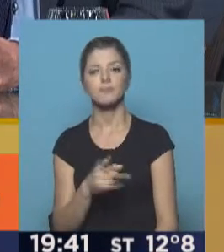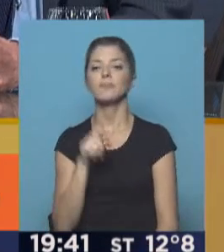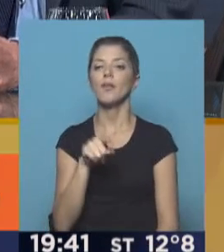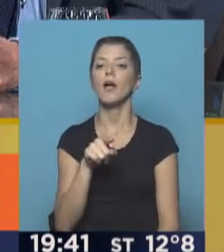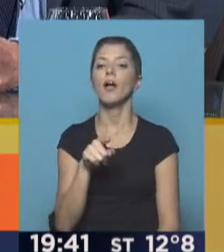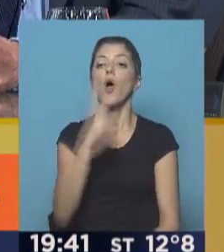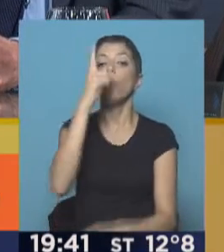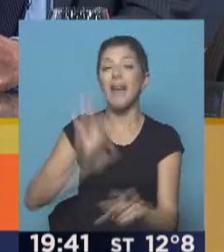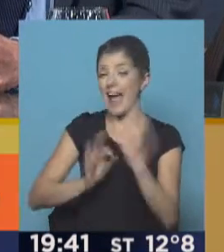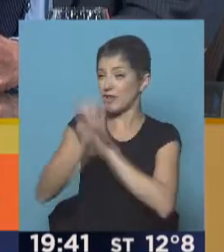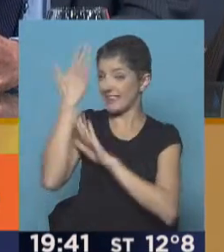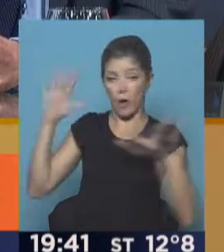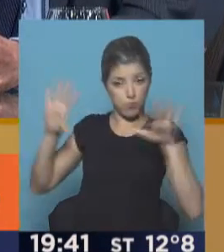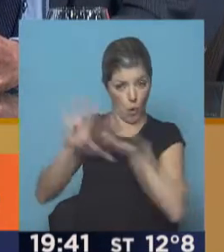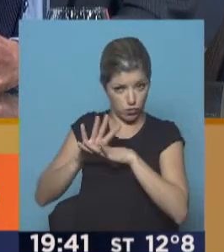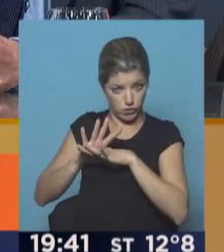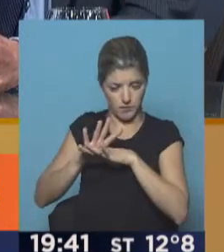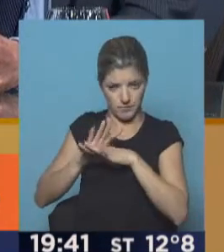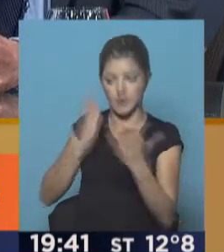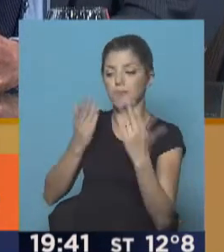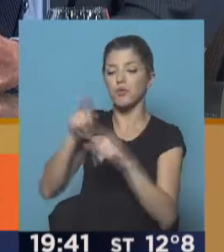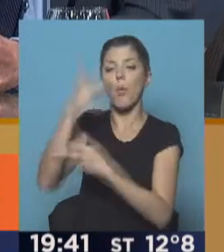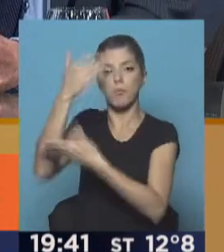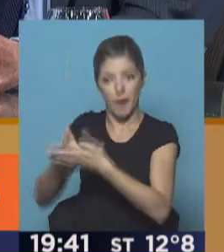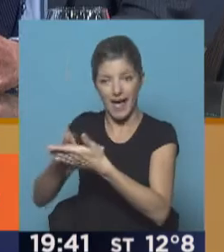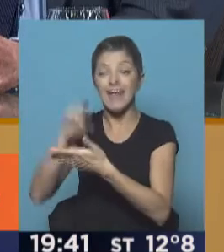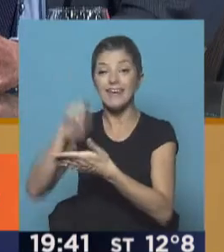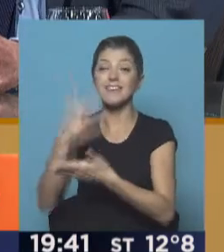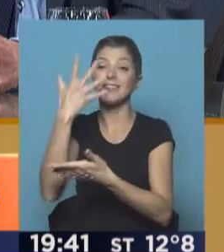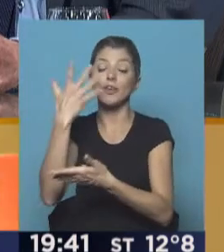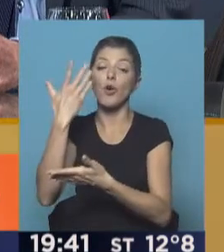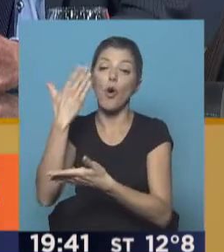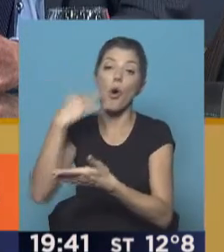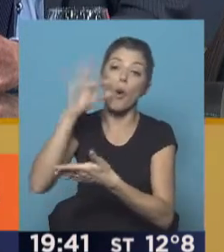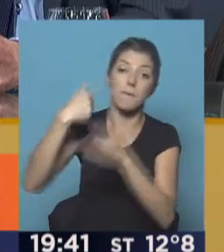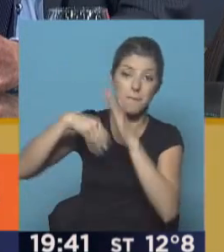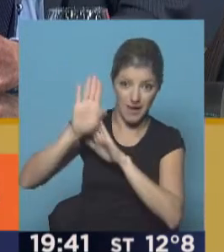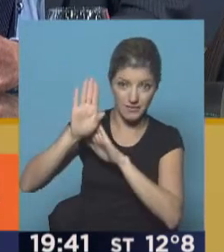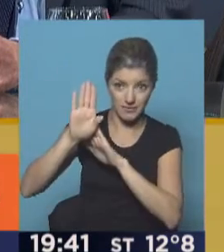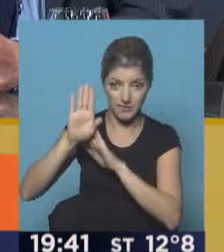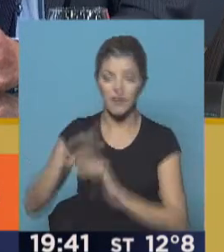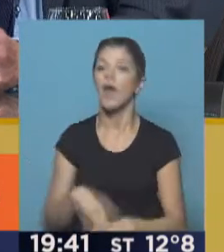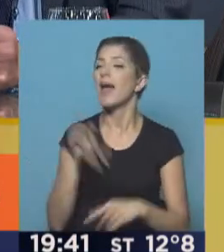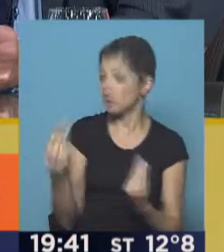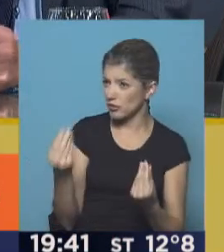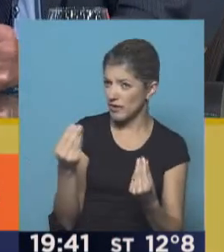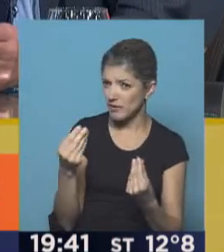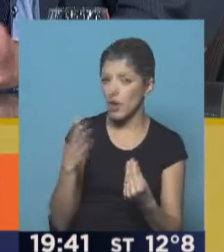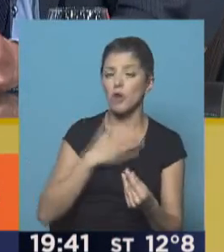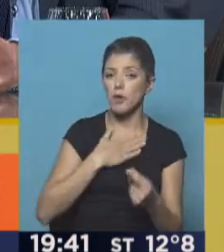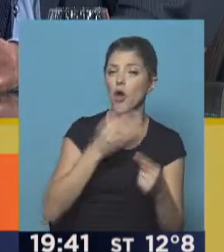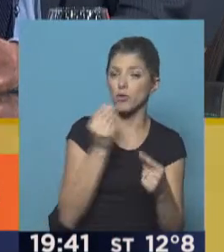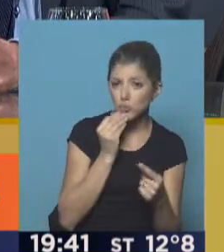hace un año, ¿no? Y eso no puede superar 5 veces lo que costó multiplicar